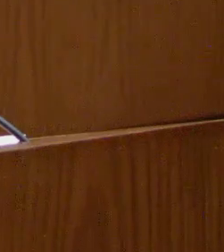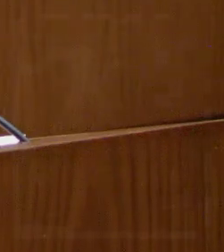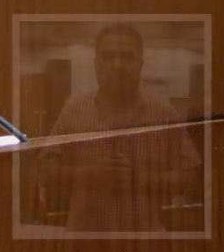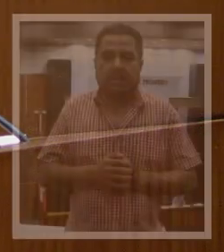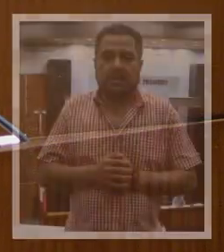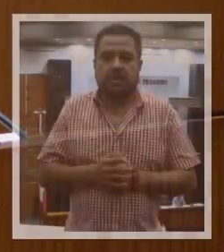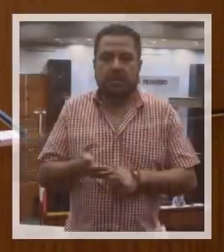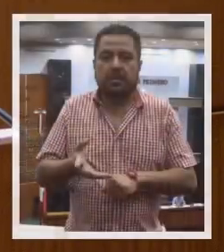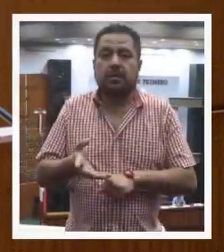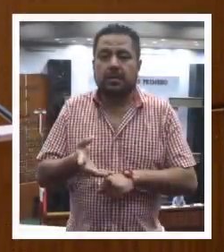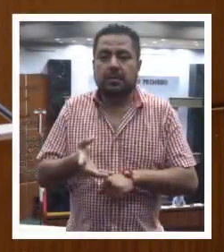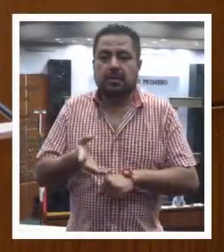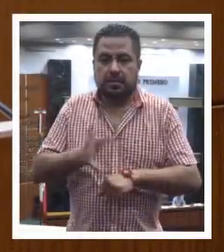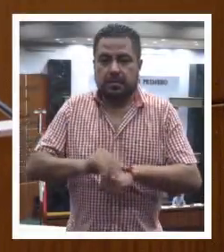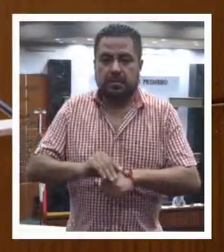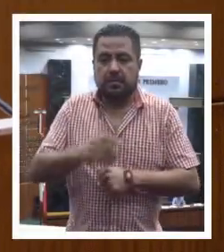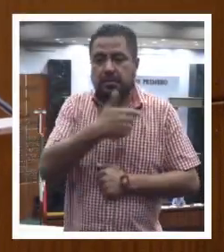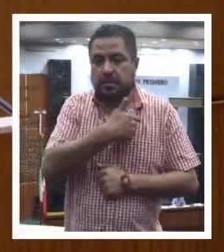Diputada Presidenta,